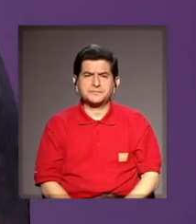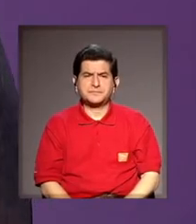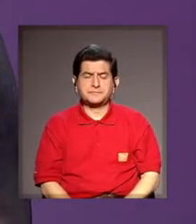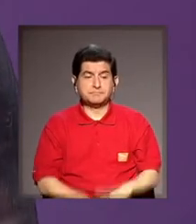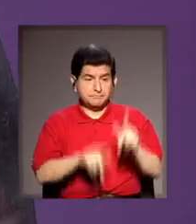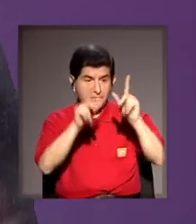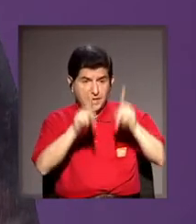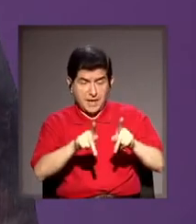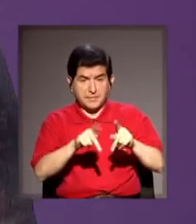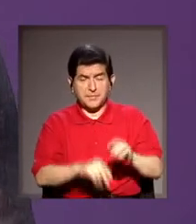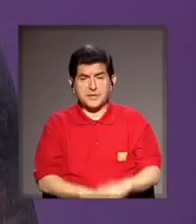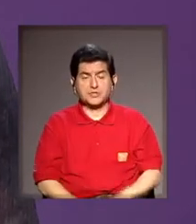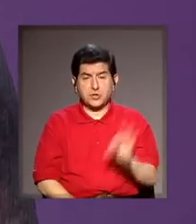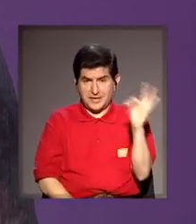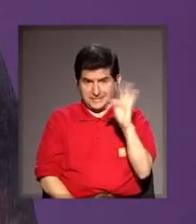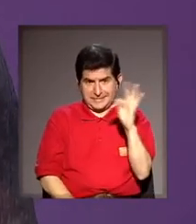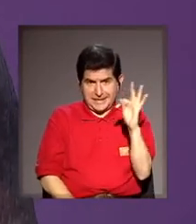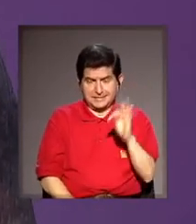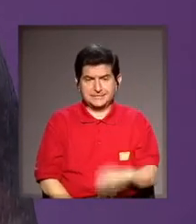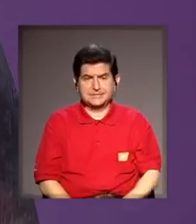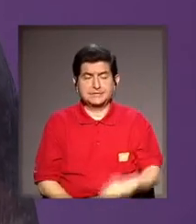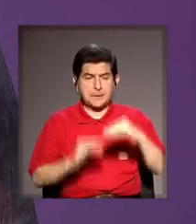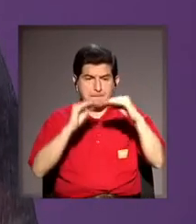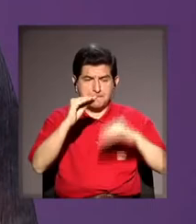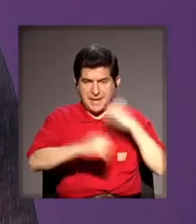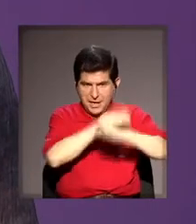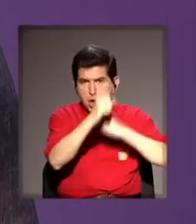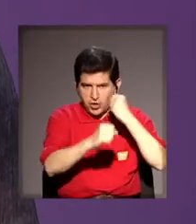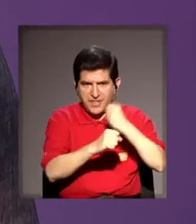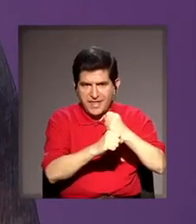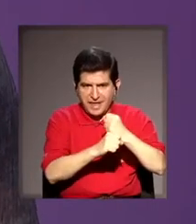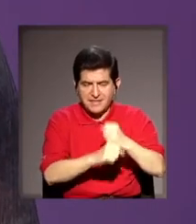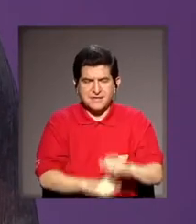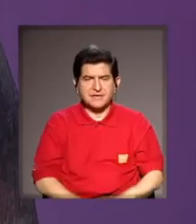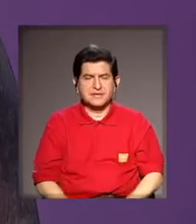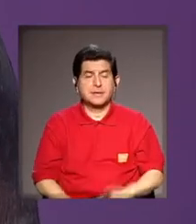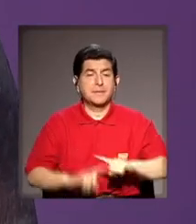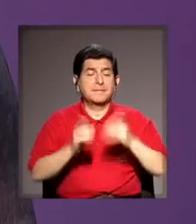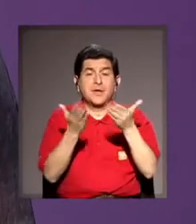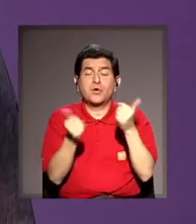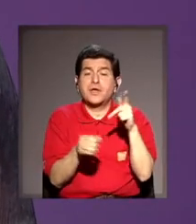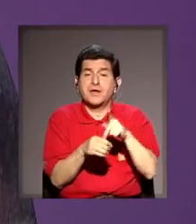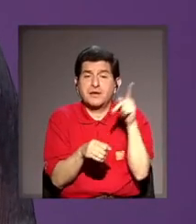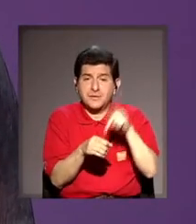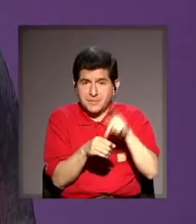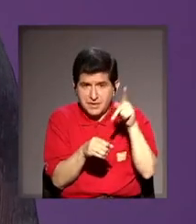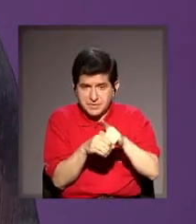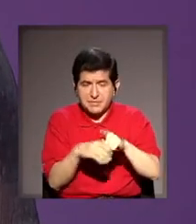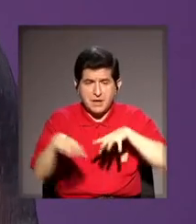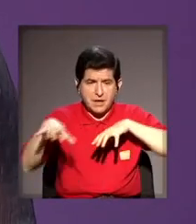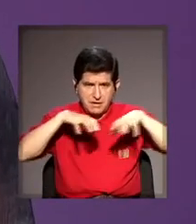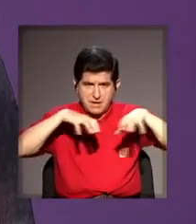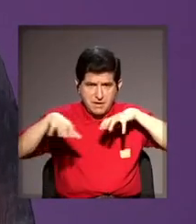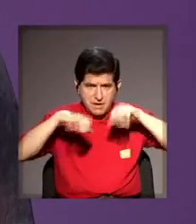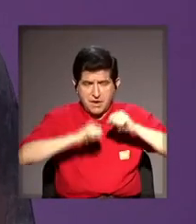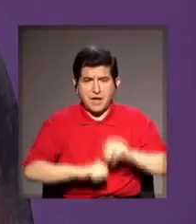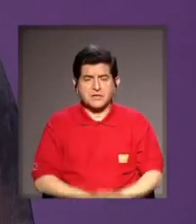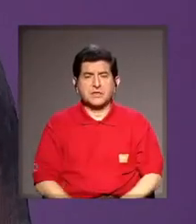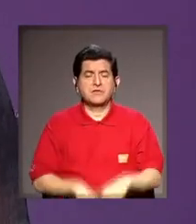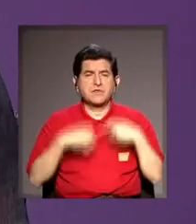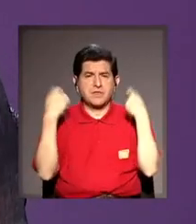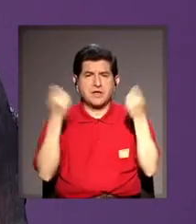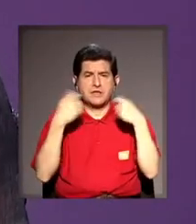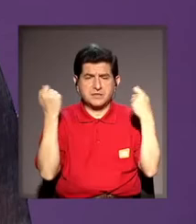persona esta persona trans verdad que es menor de edad pero que quiere participar en actividades de